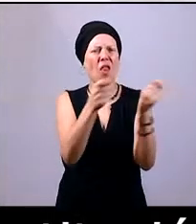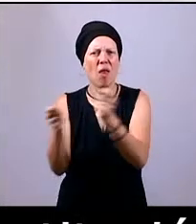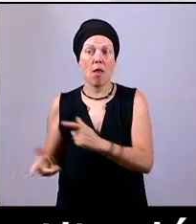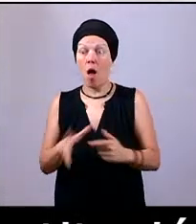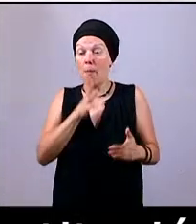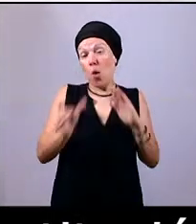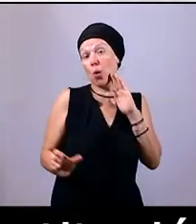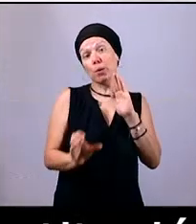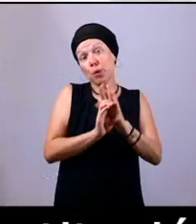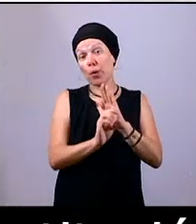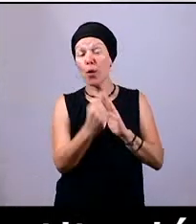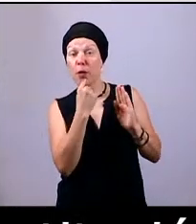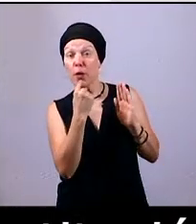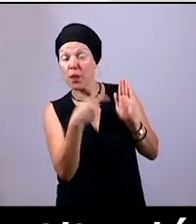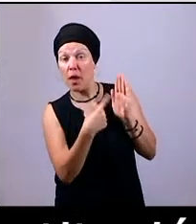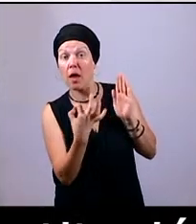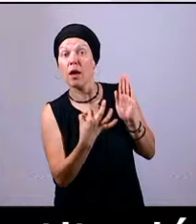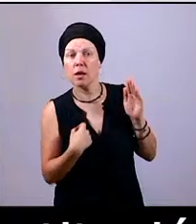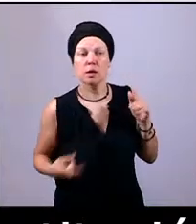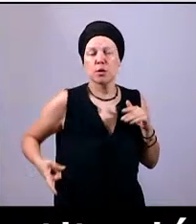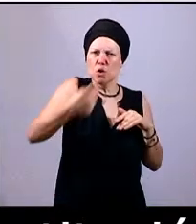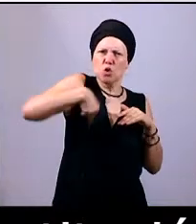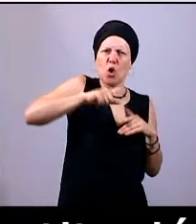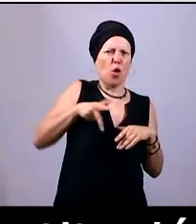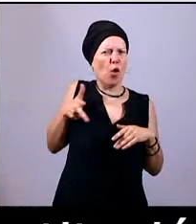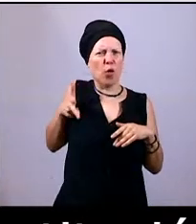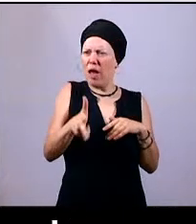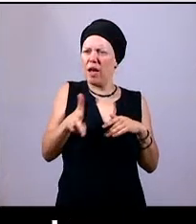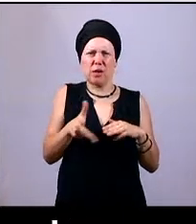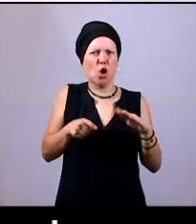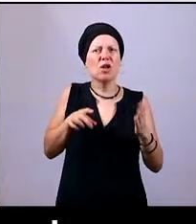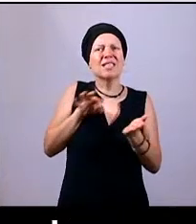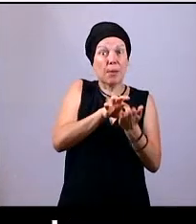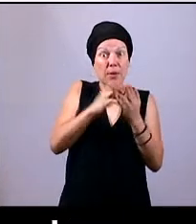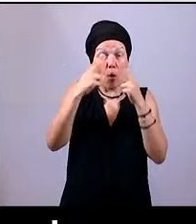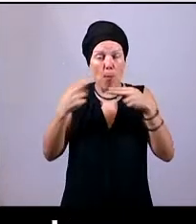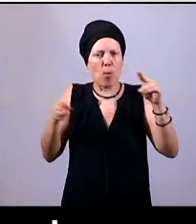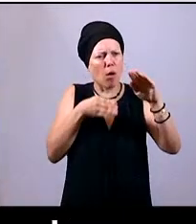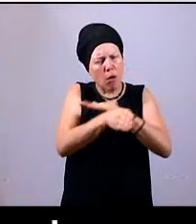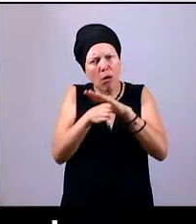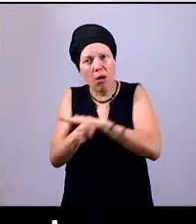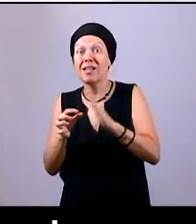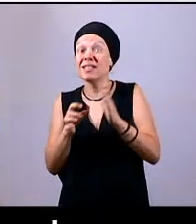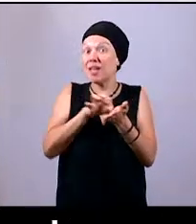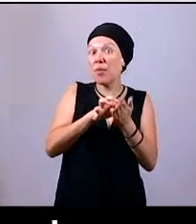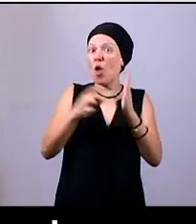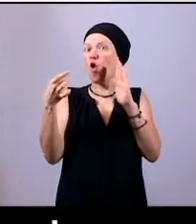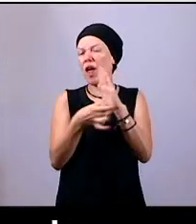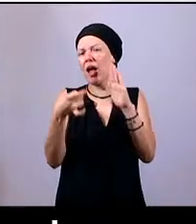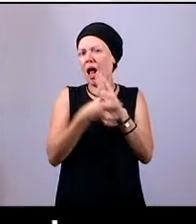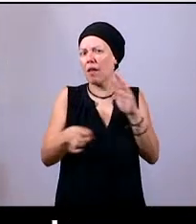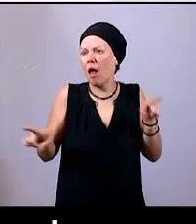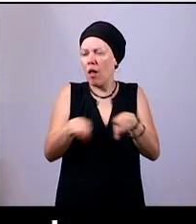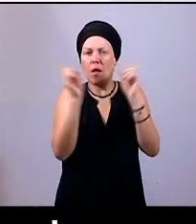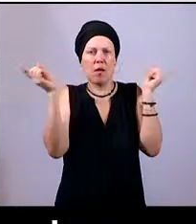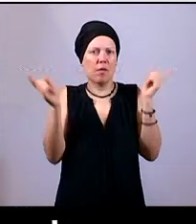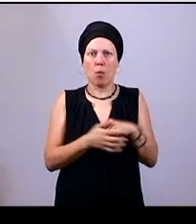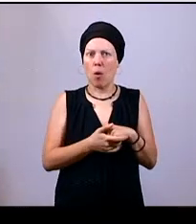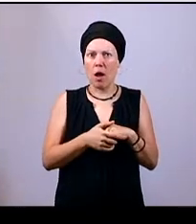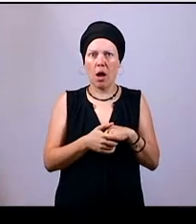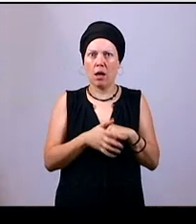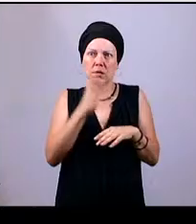la Constitución dice que todos tenemos derecho a acceder a esos servicios públicos de calidad con independencia del lugar que escojamos